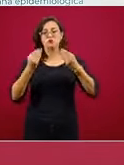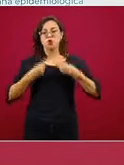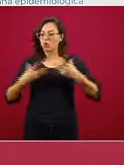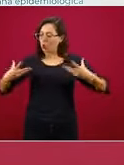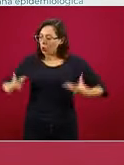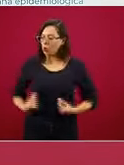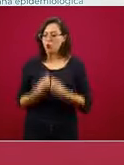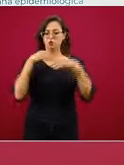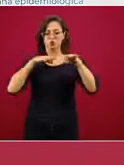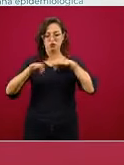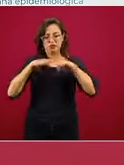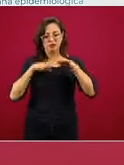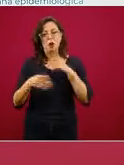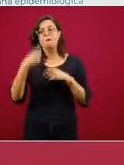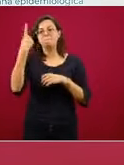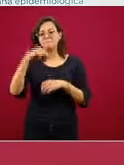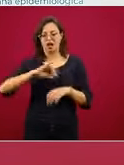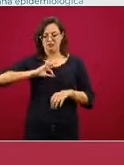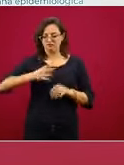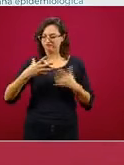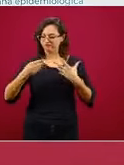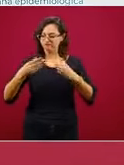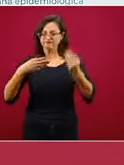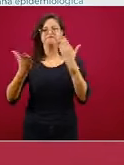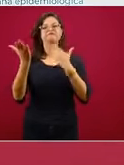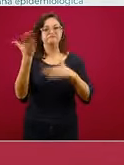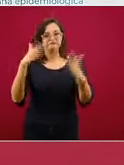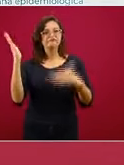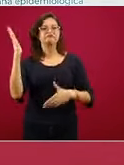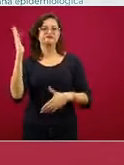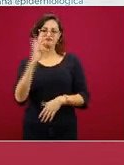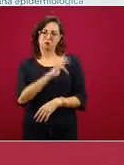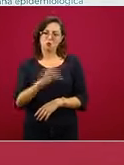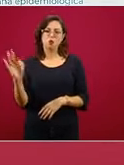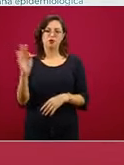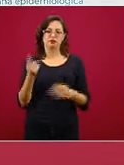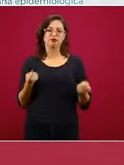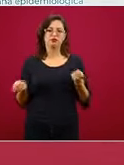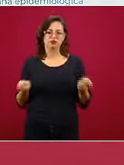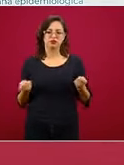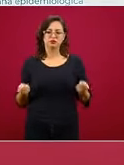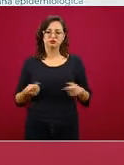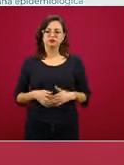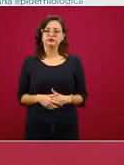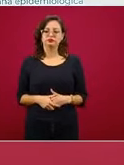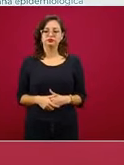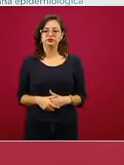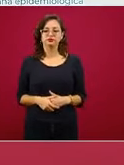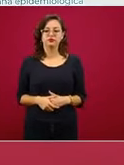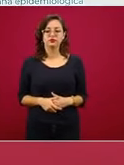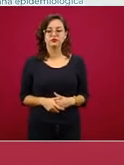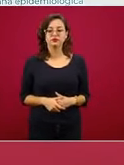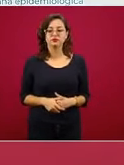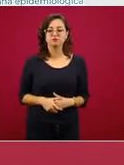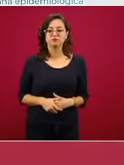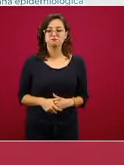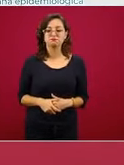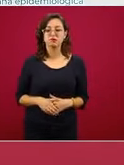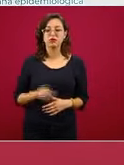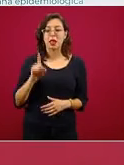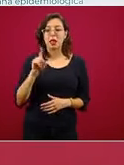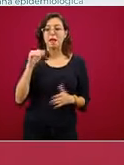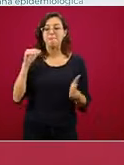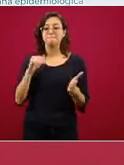juntos para sacar esta epidemia con buen control. Entonces,